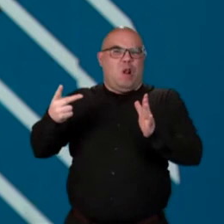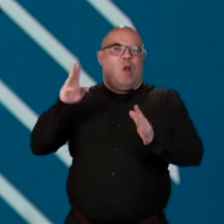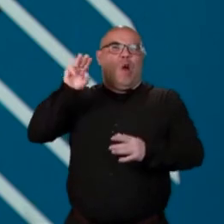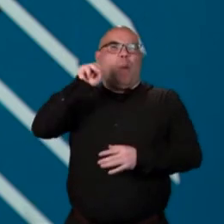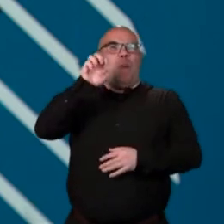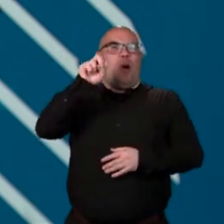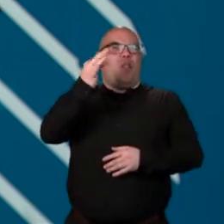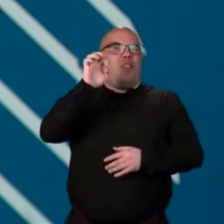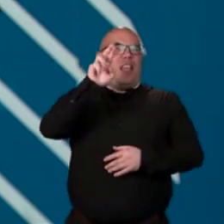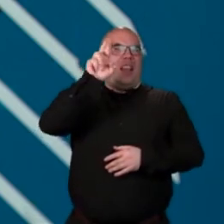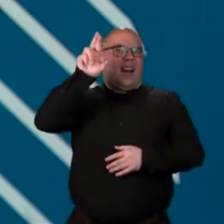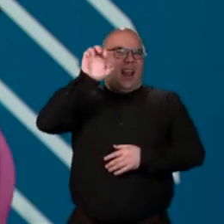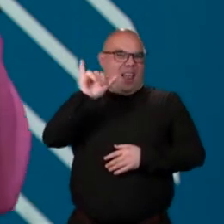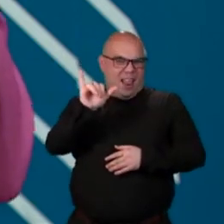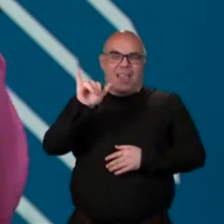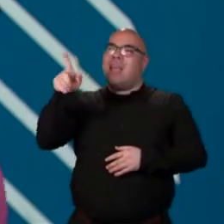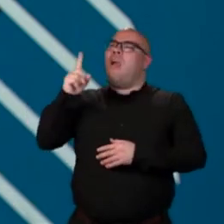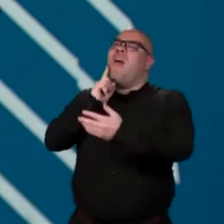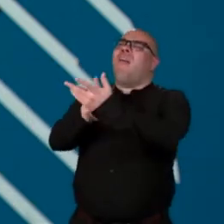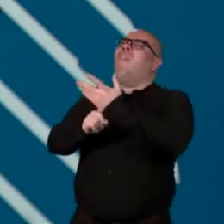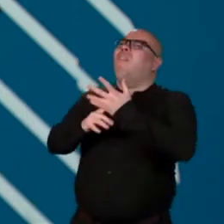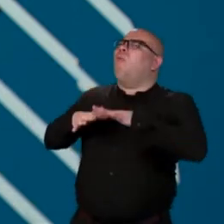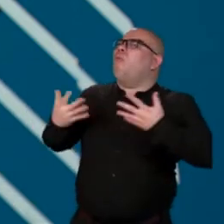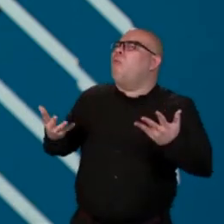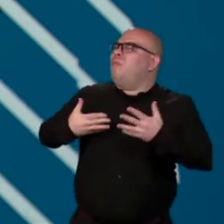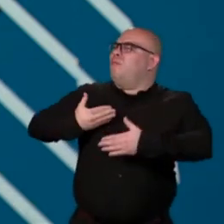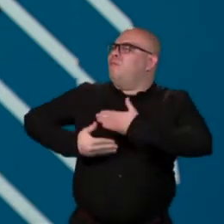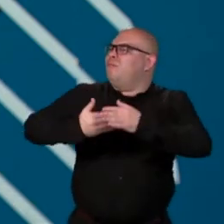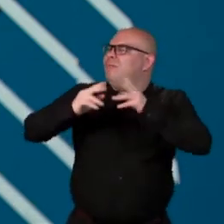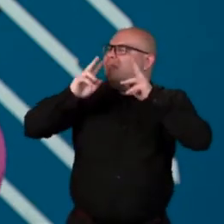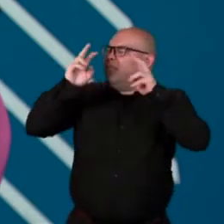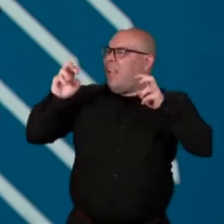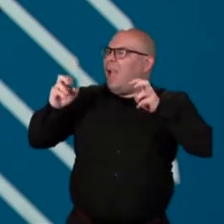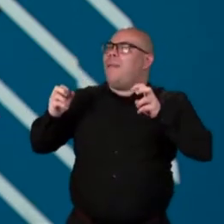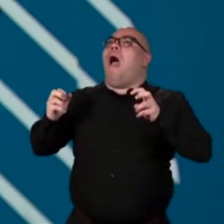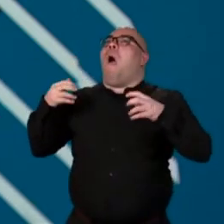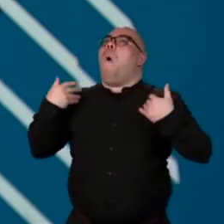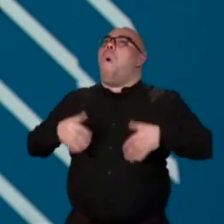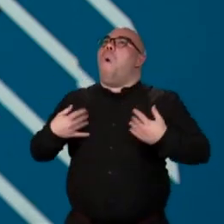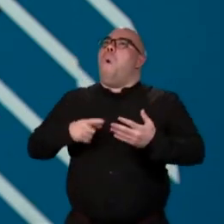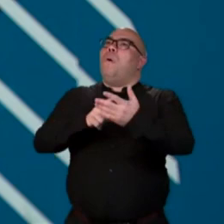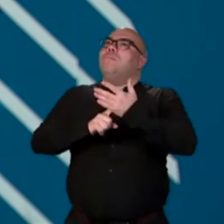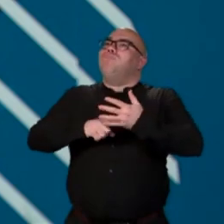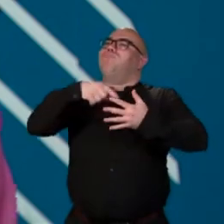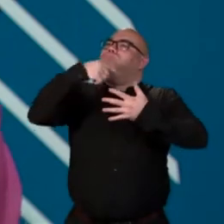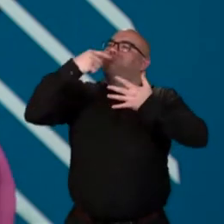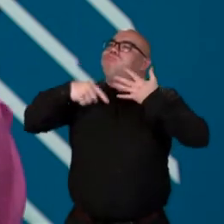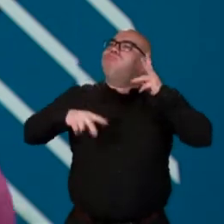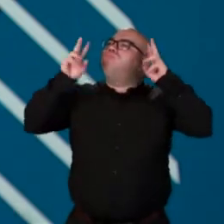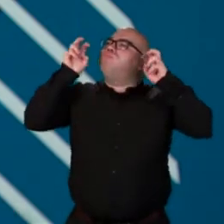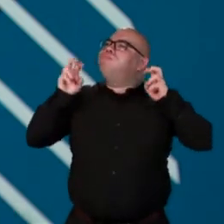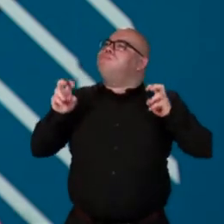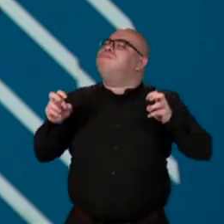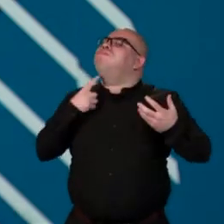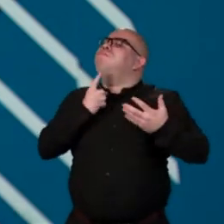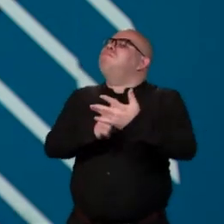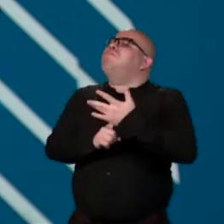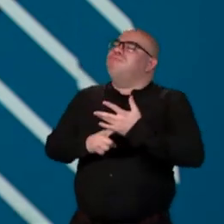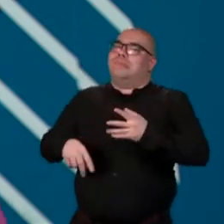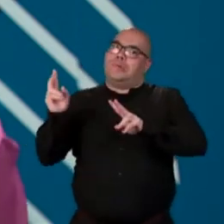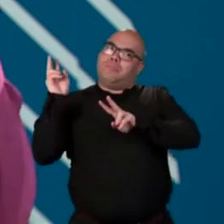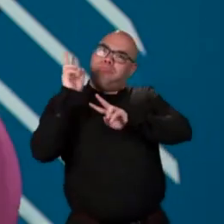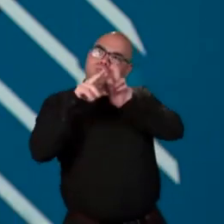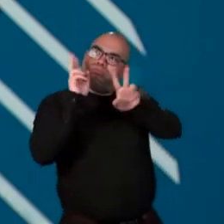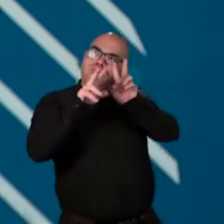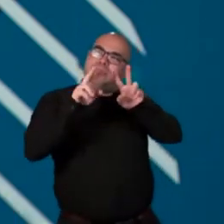venido incorporando y haciendo esa lectura de los distintos aspectos que, digamos, pueden